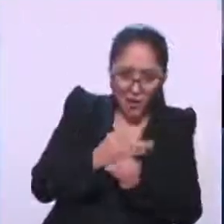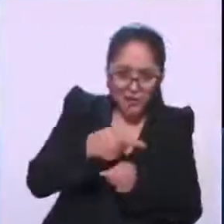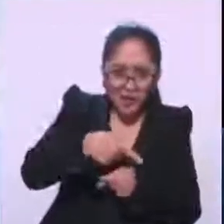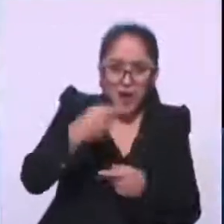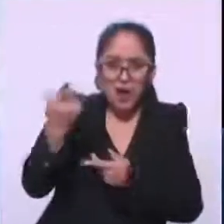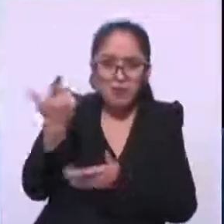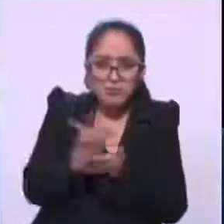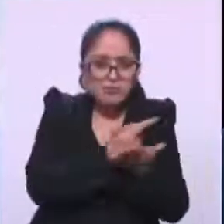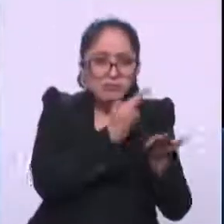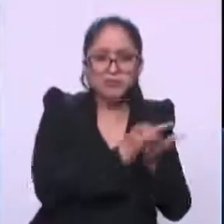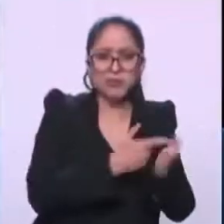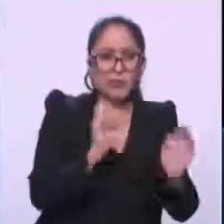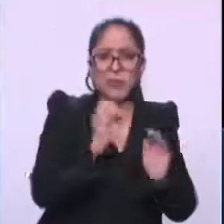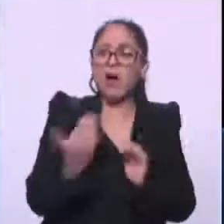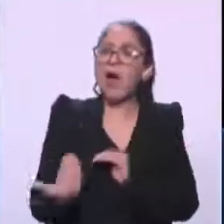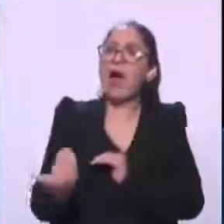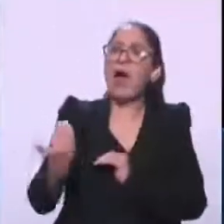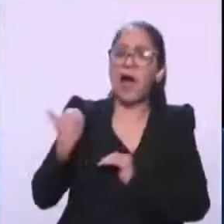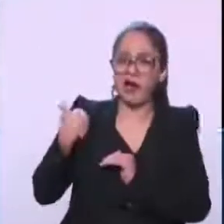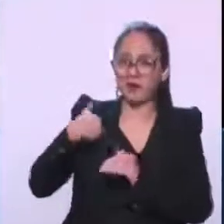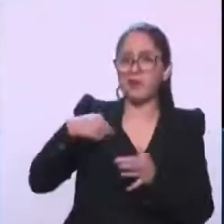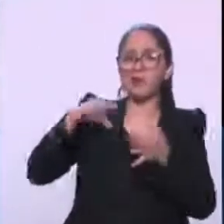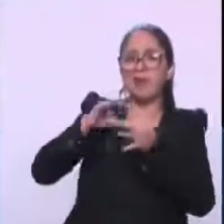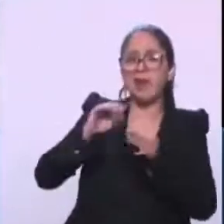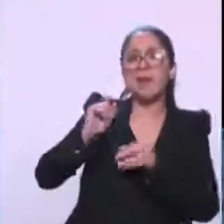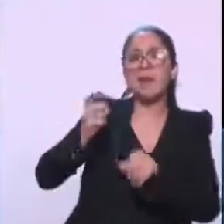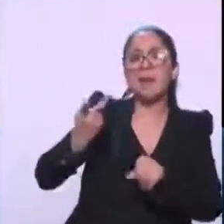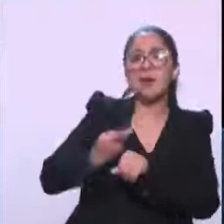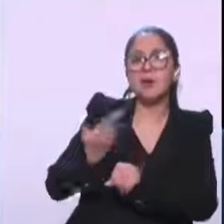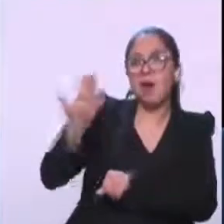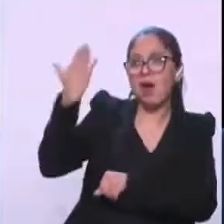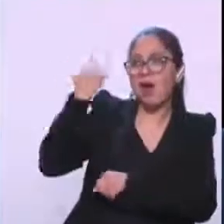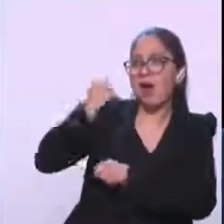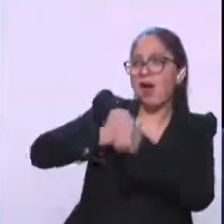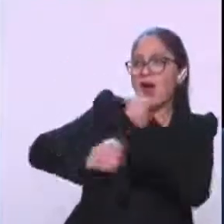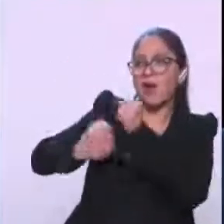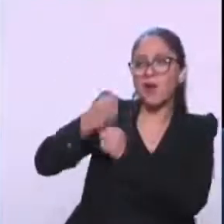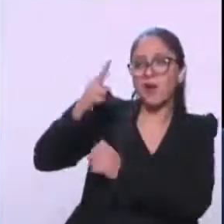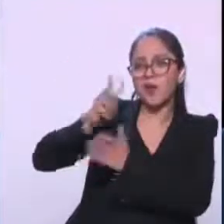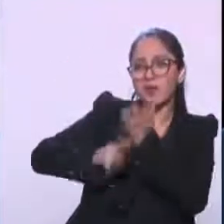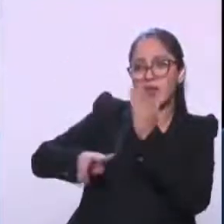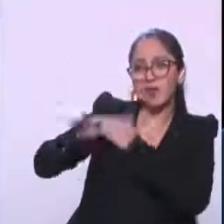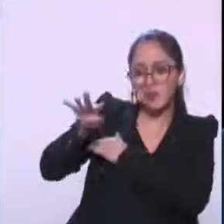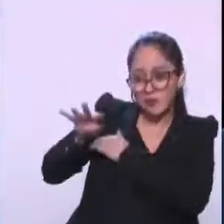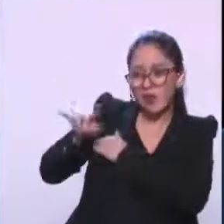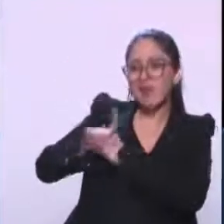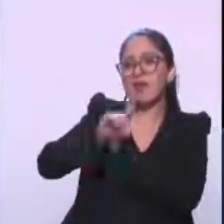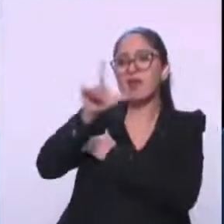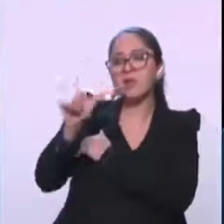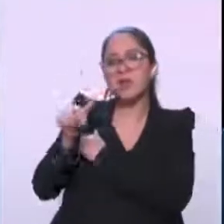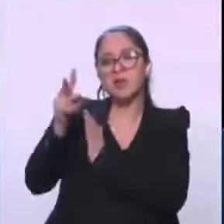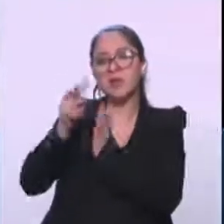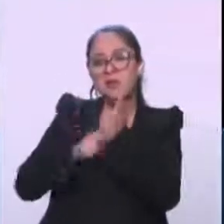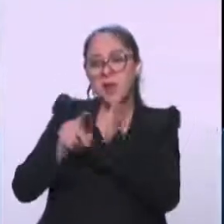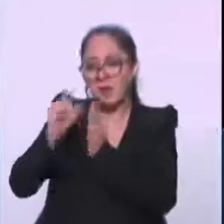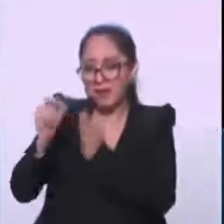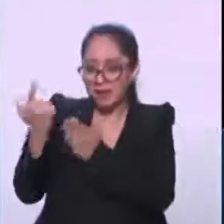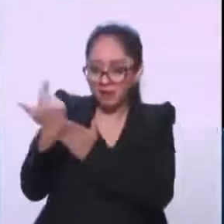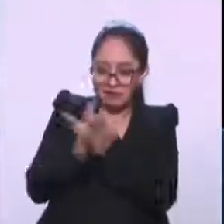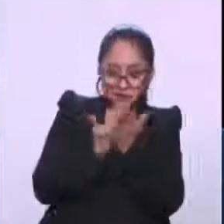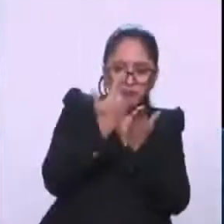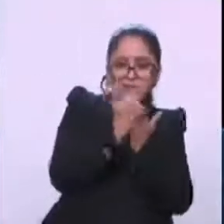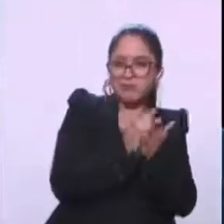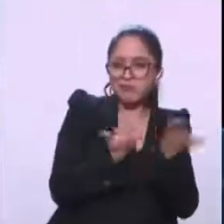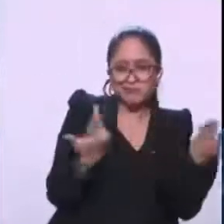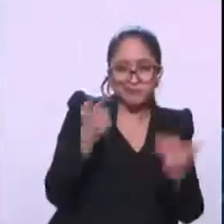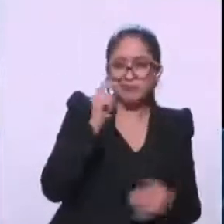digo los que se midió en el 19 y en el 20, y se supone que me voy hace 2 meses. Díganme qué pasó